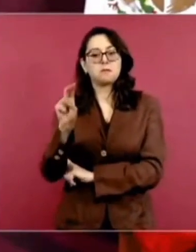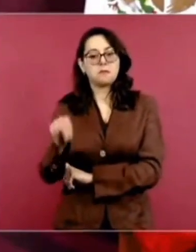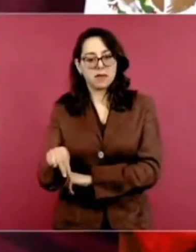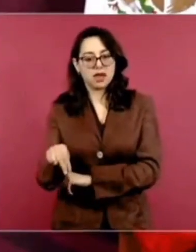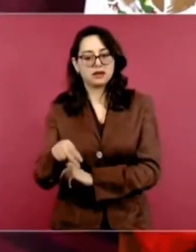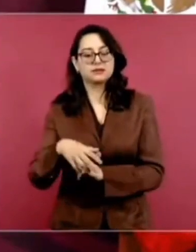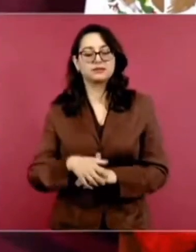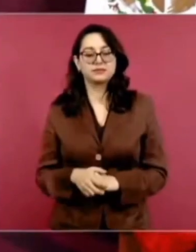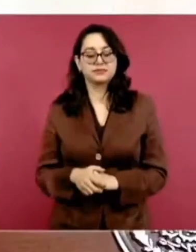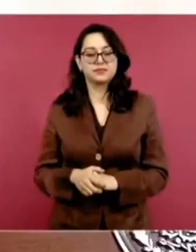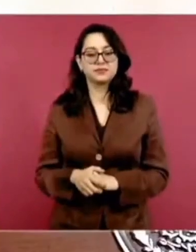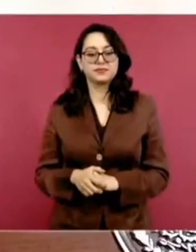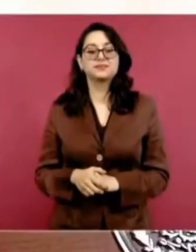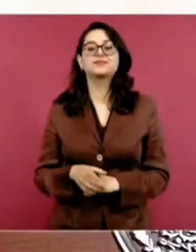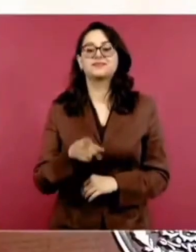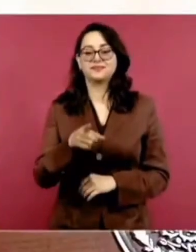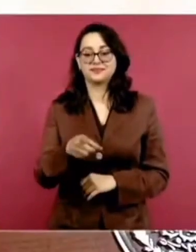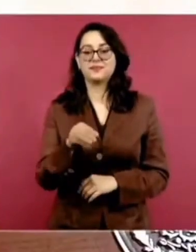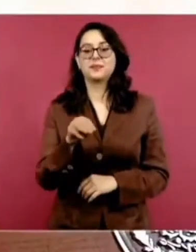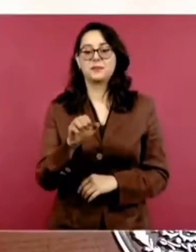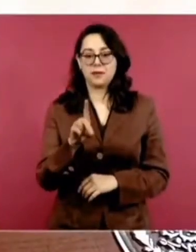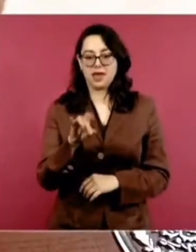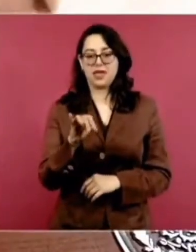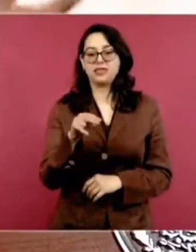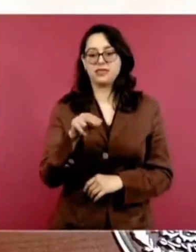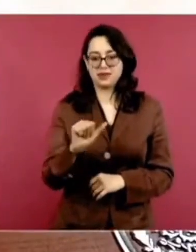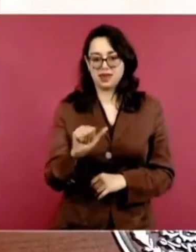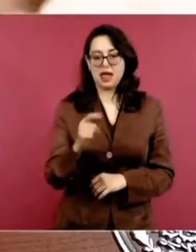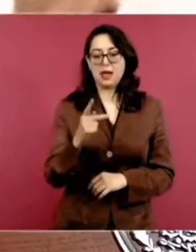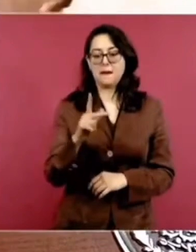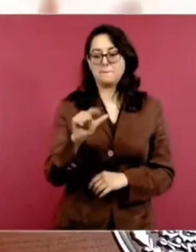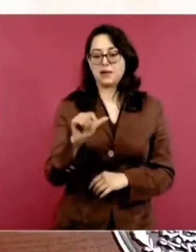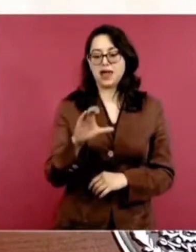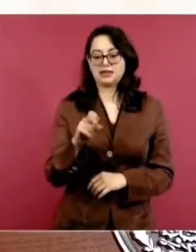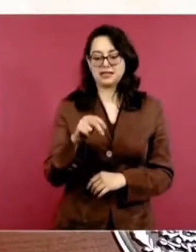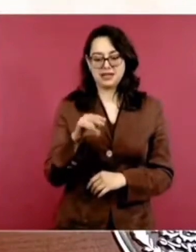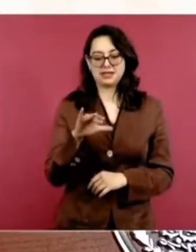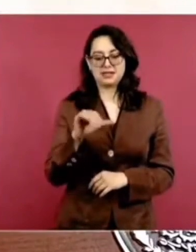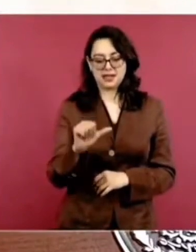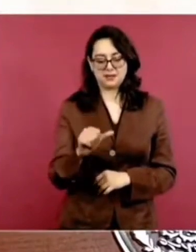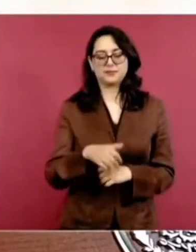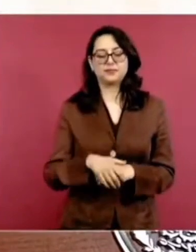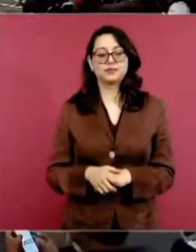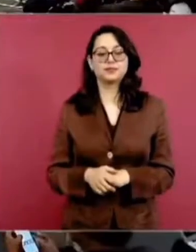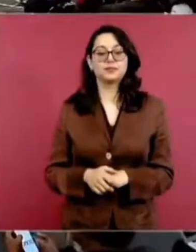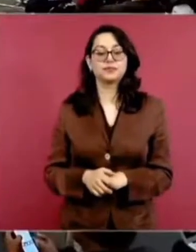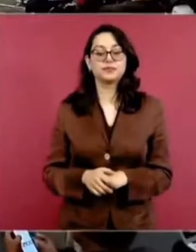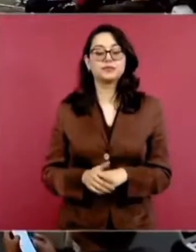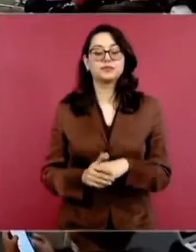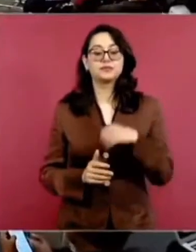Medina Plasencia. ¿Sí? Y luego vinieron los acuerdos